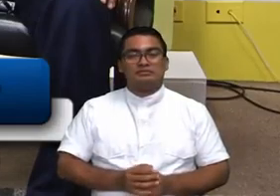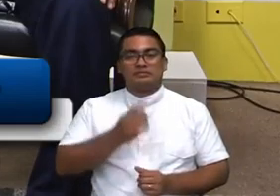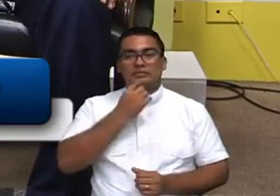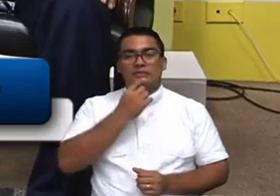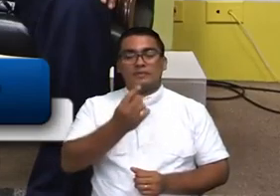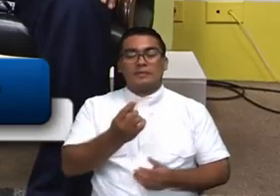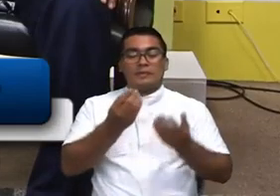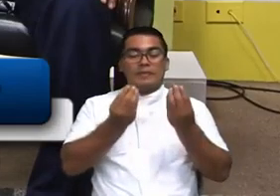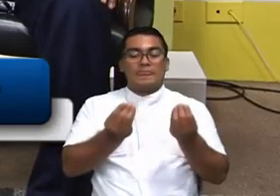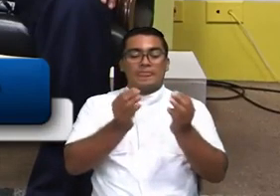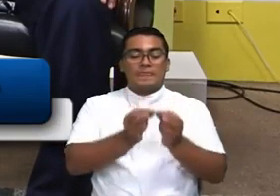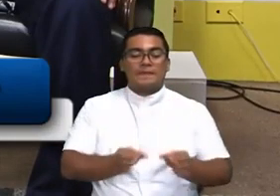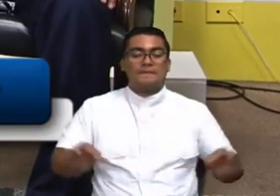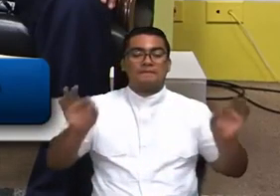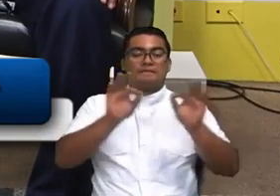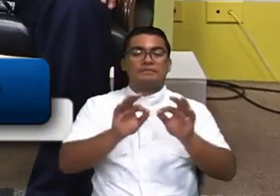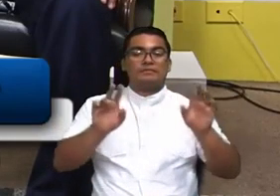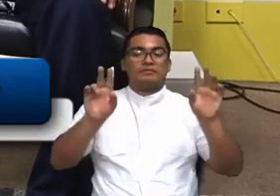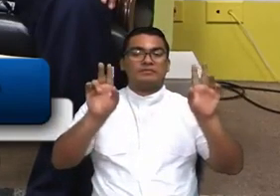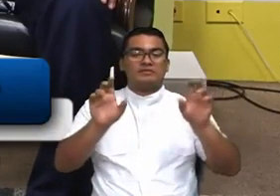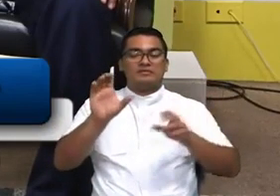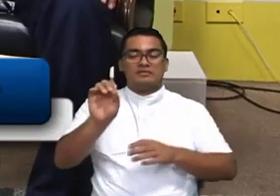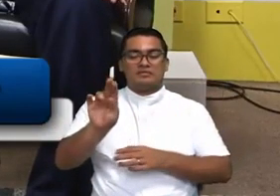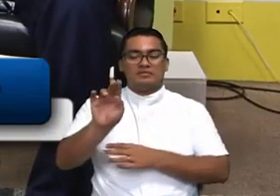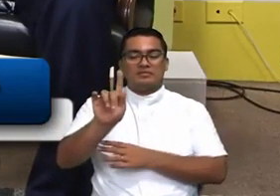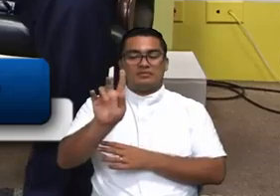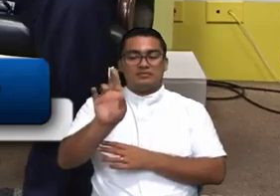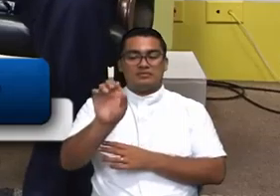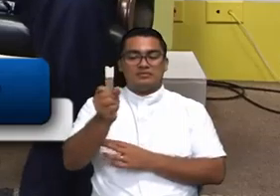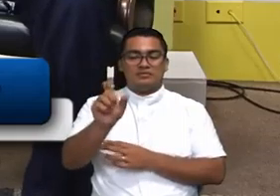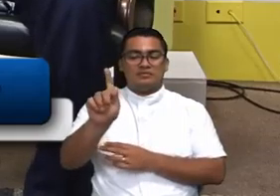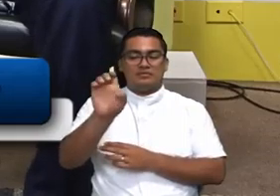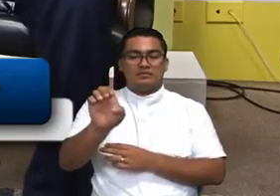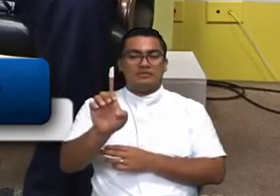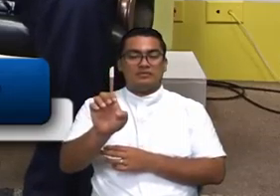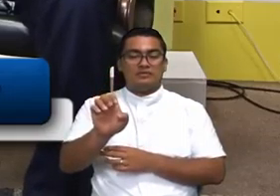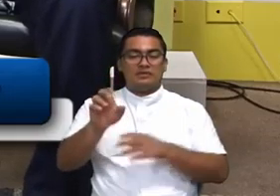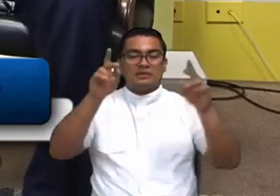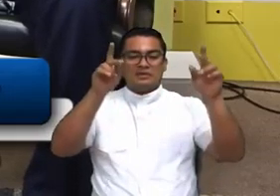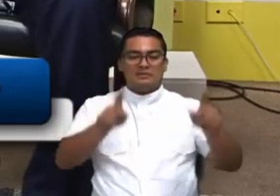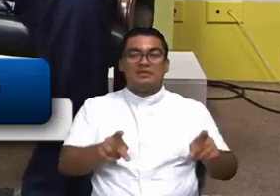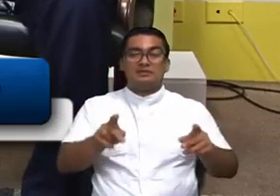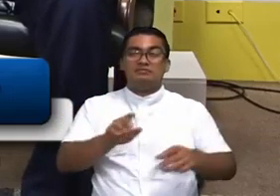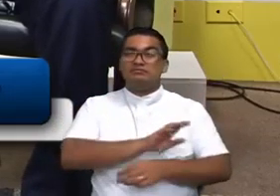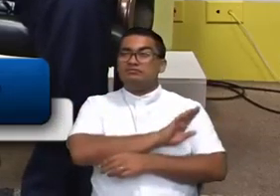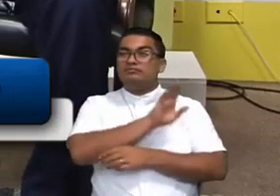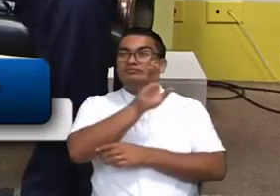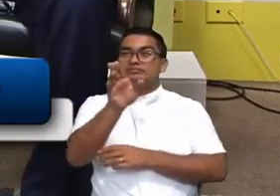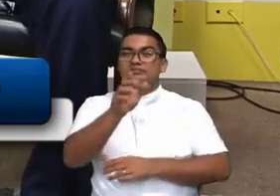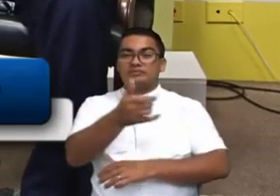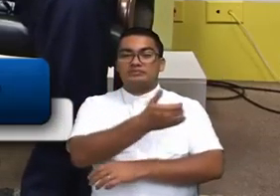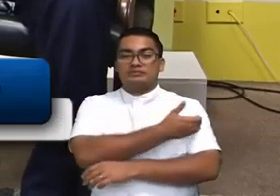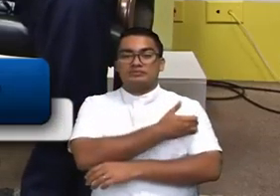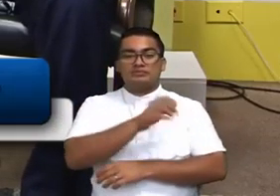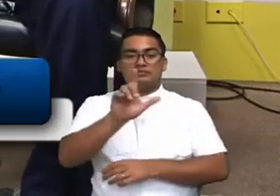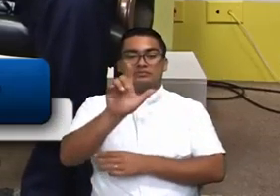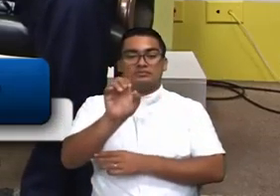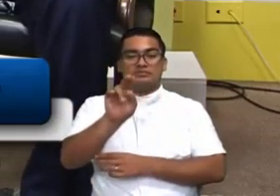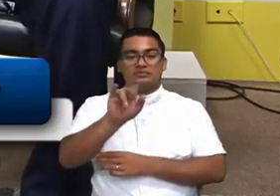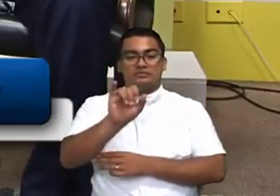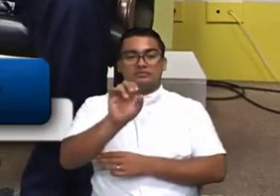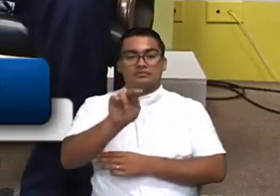muy importante hablar del medio de contraste, porque a veces cuando llegan al centro de alta tecnología del hospital en Infoseca, el paciente se asusta